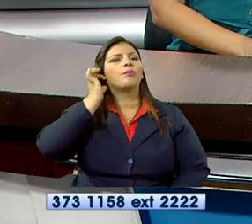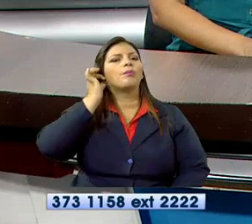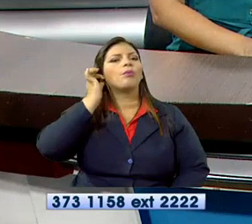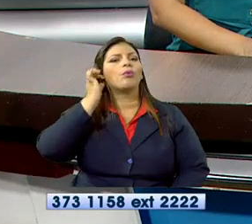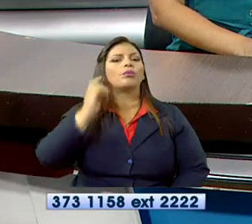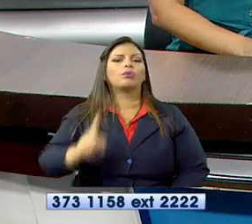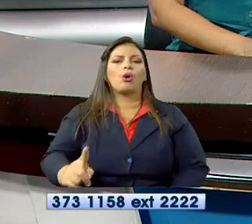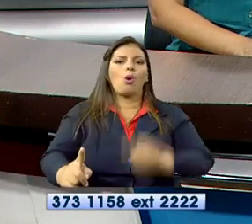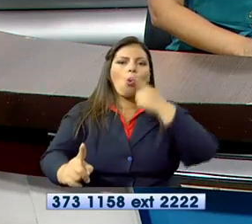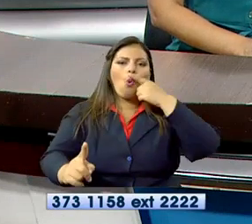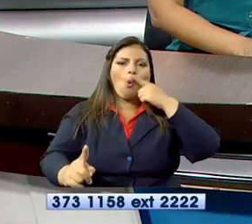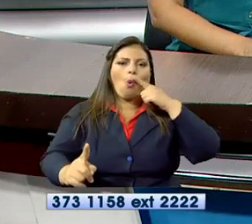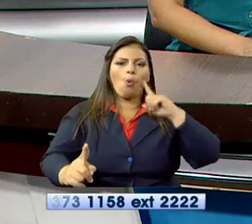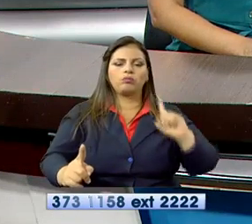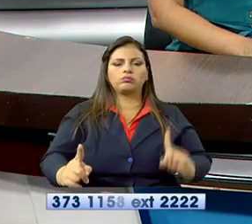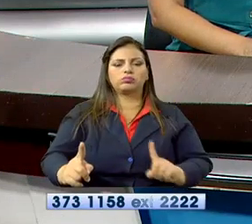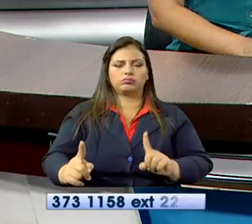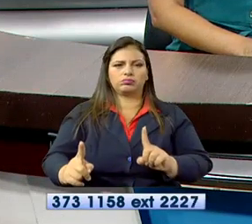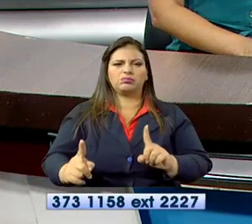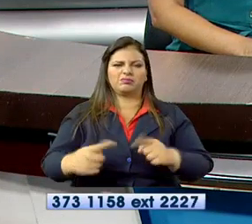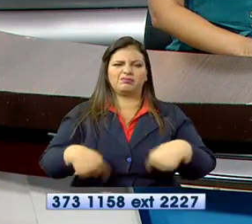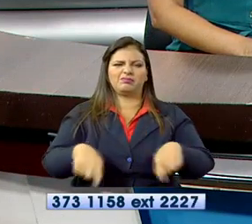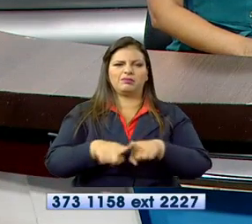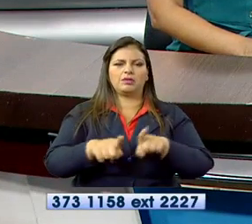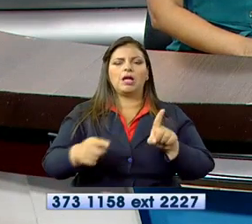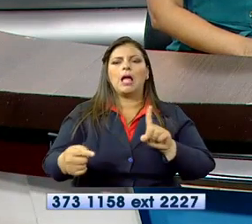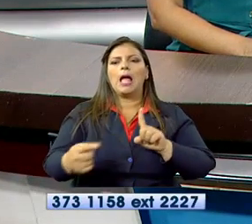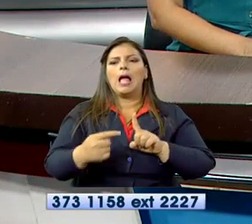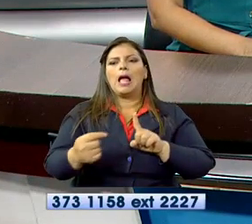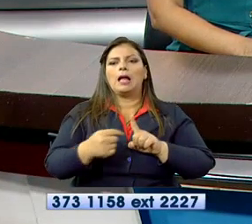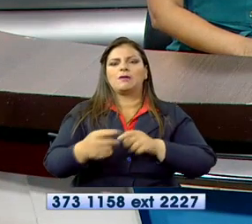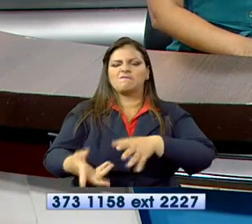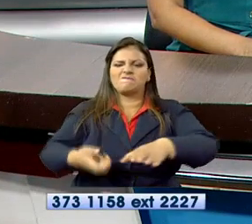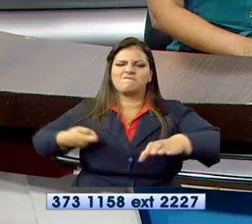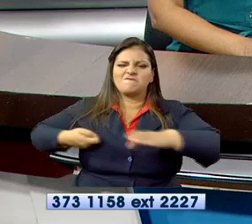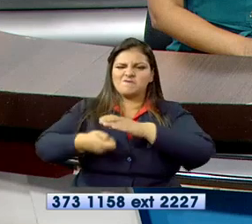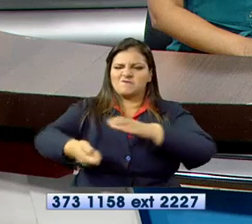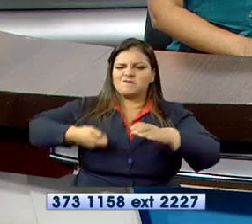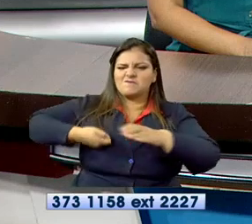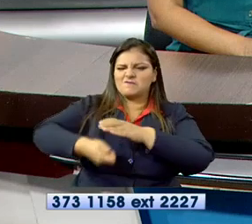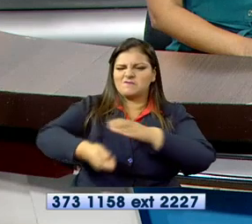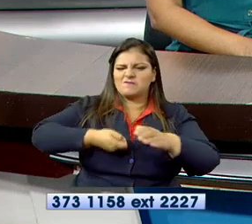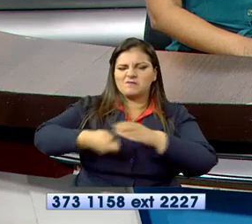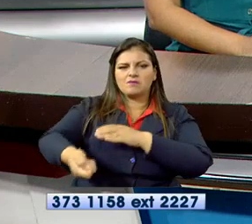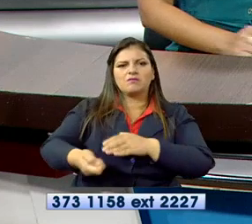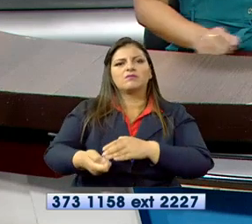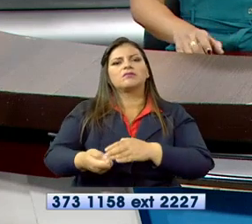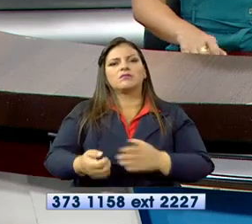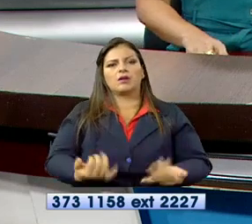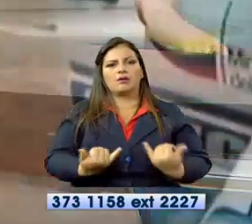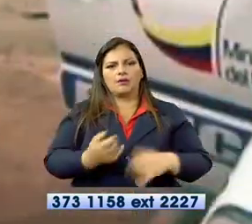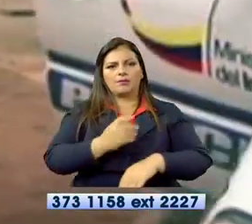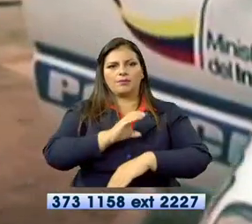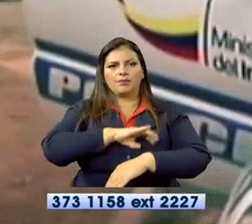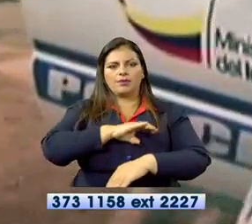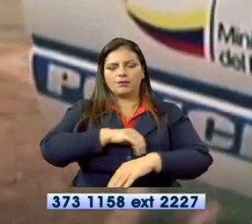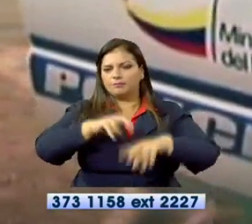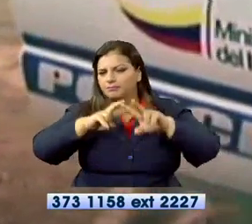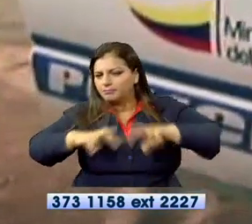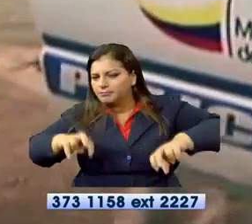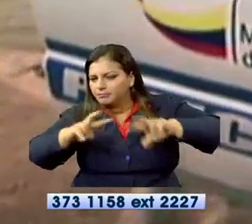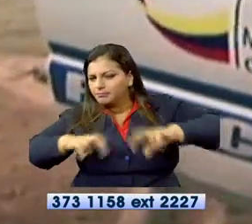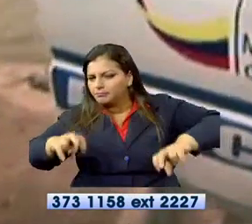por su ex conviviente. La fiscalía informó que avanza en estas investigaciones. A